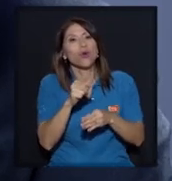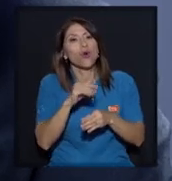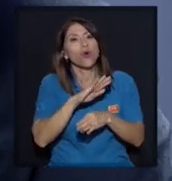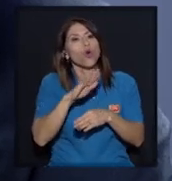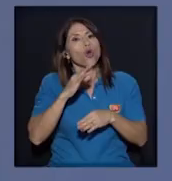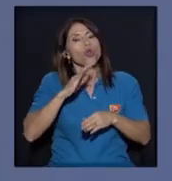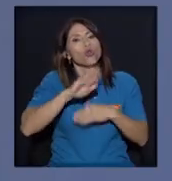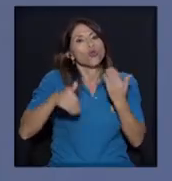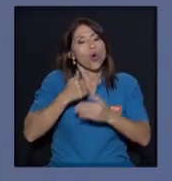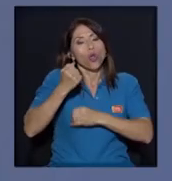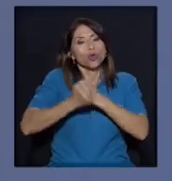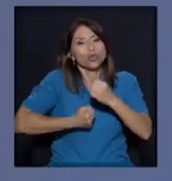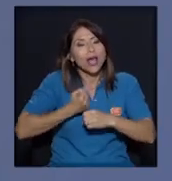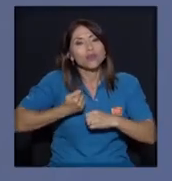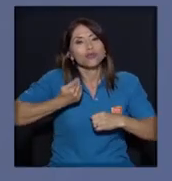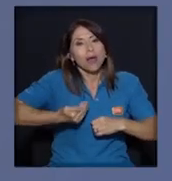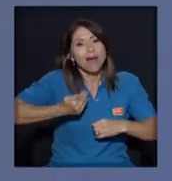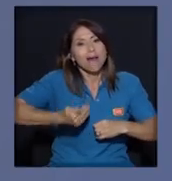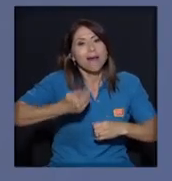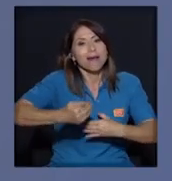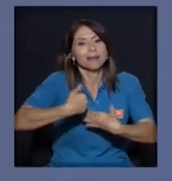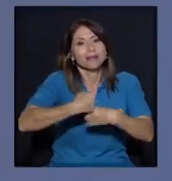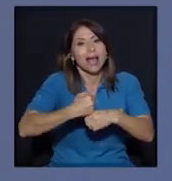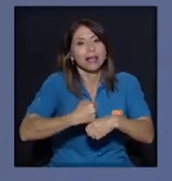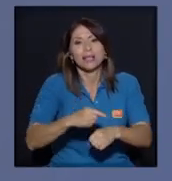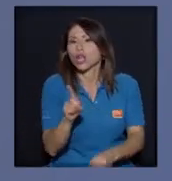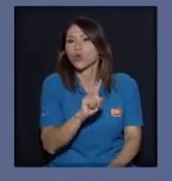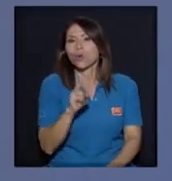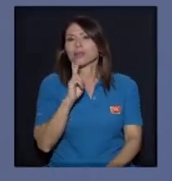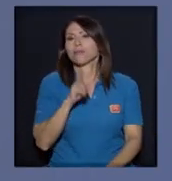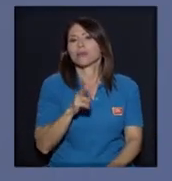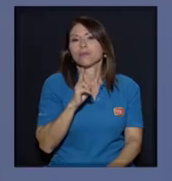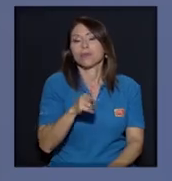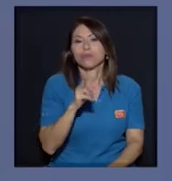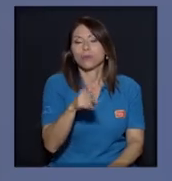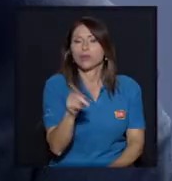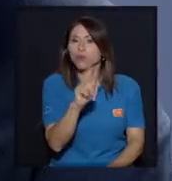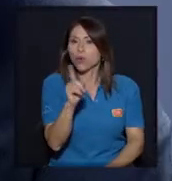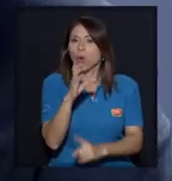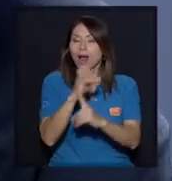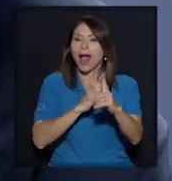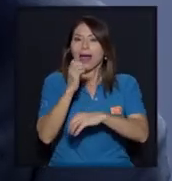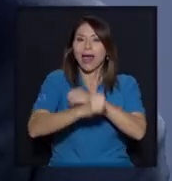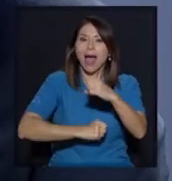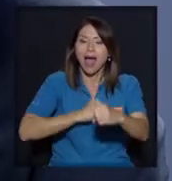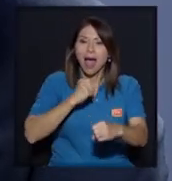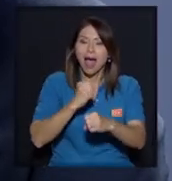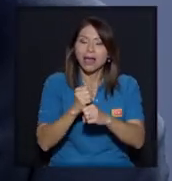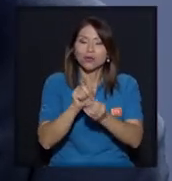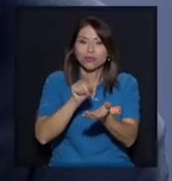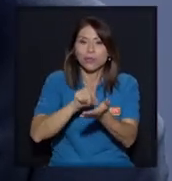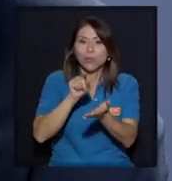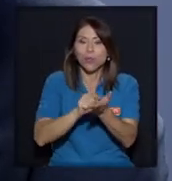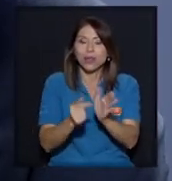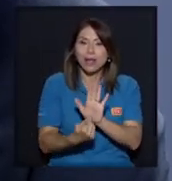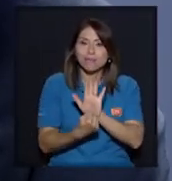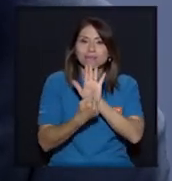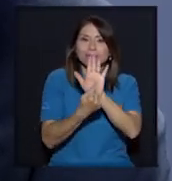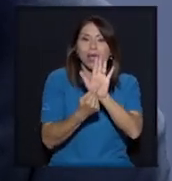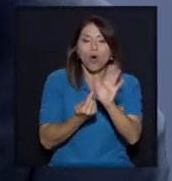uno para todo el periodo que estamos comentando, sino que anualmente se publica un cuadro de oferta y utilización que nos permite analizar